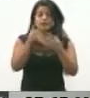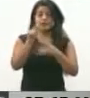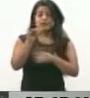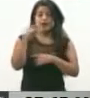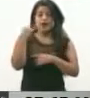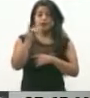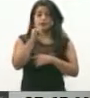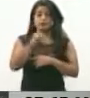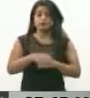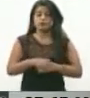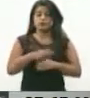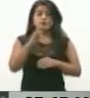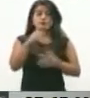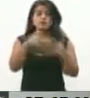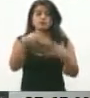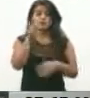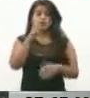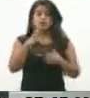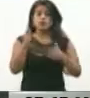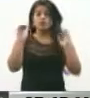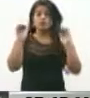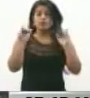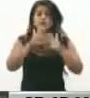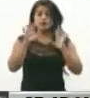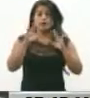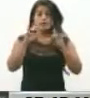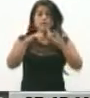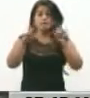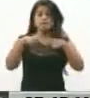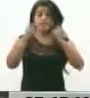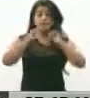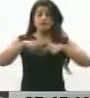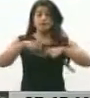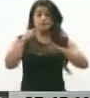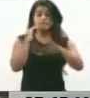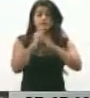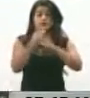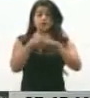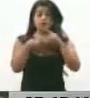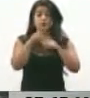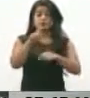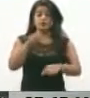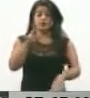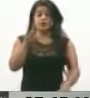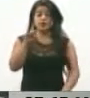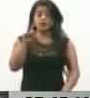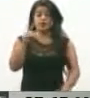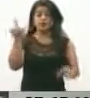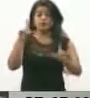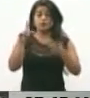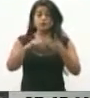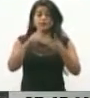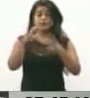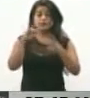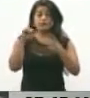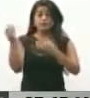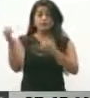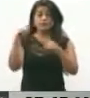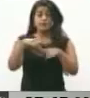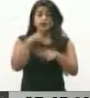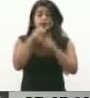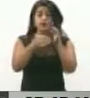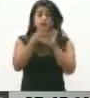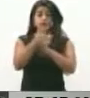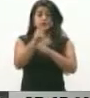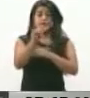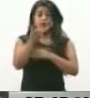información. Y son millones de venezolanos, ahí nos vamos a despedir con el medallero. Tenemos que hacer la pausa, pero viene la gente de Red TV y todo el tema del CENDIC para hablarnos de la TDA, cuántos